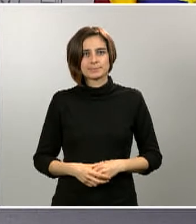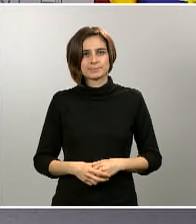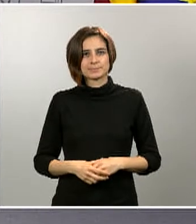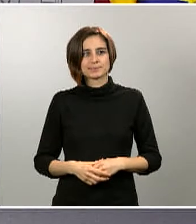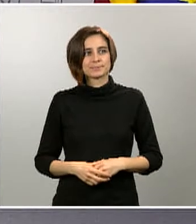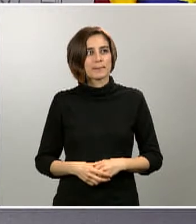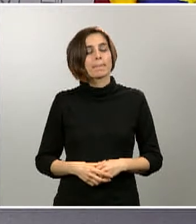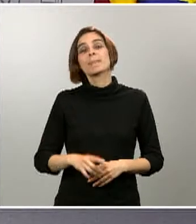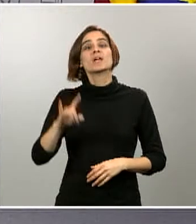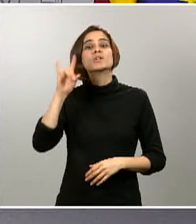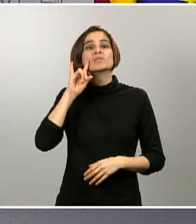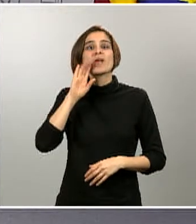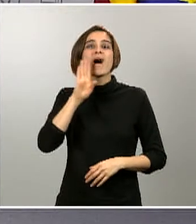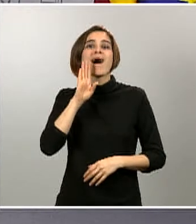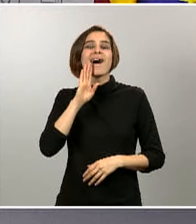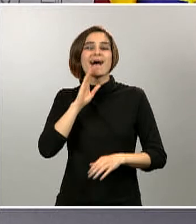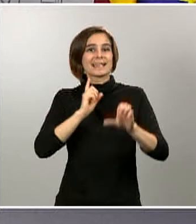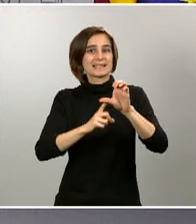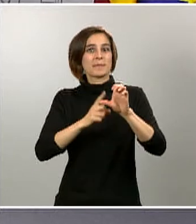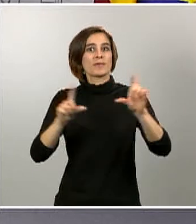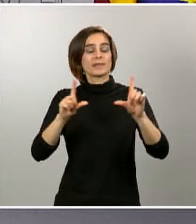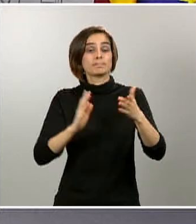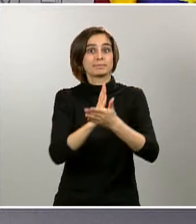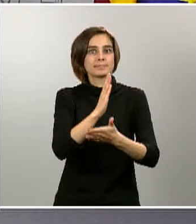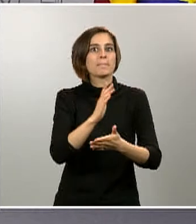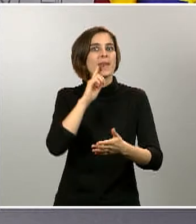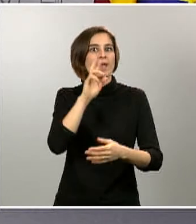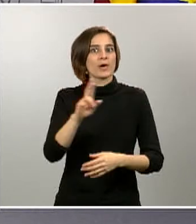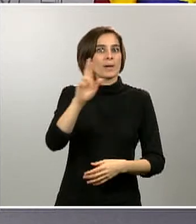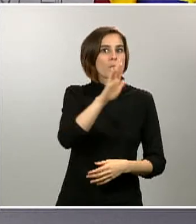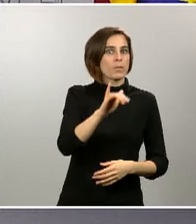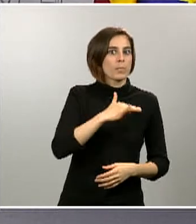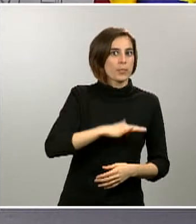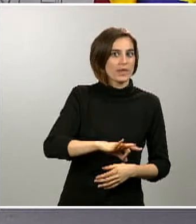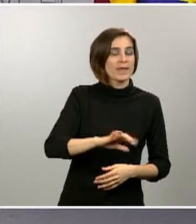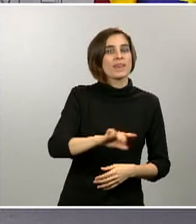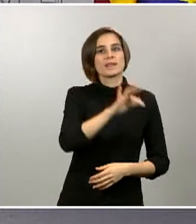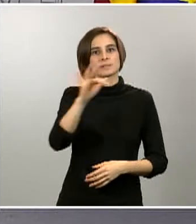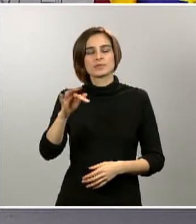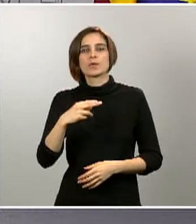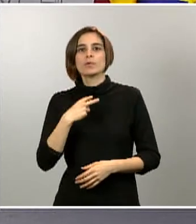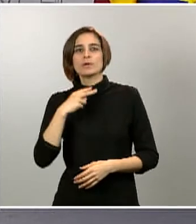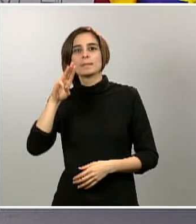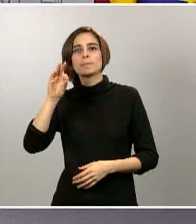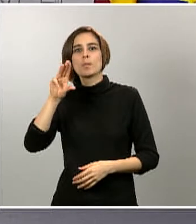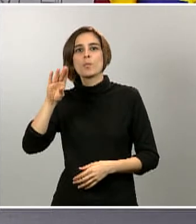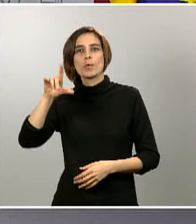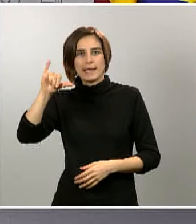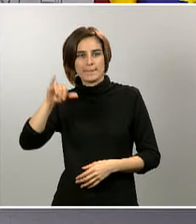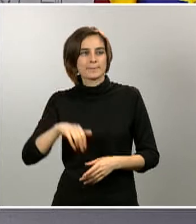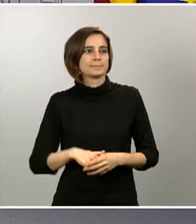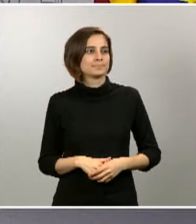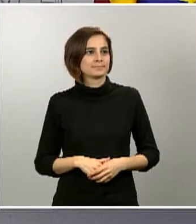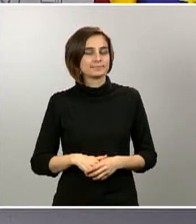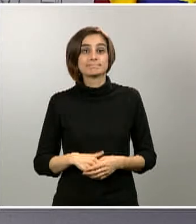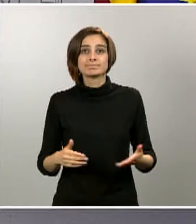Extremadura Televisión, creo que lo podemos recuperar y después preguntará Voz Populi. Adelante, Canal. Hola, ministro, hola, ministra. Me